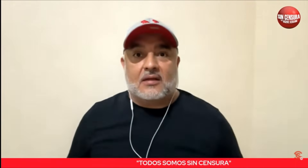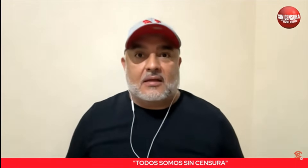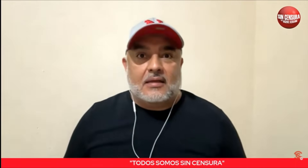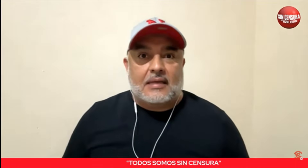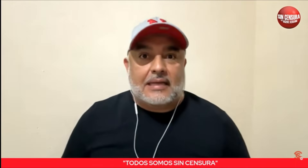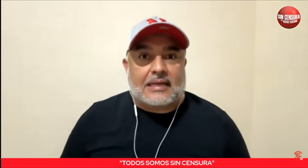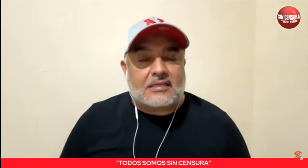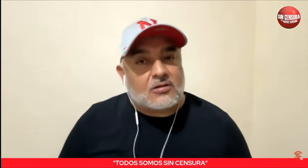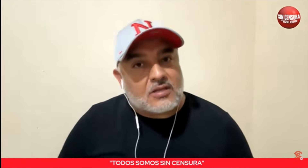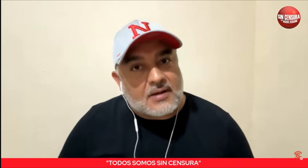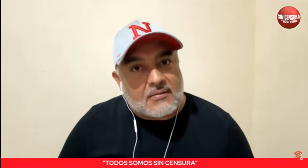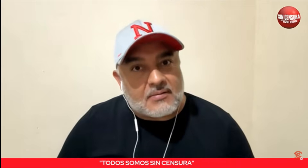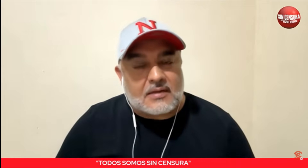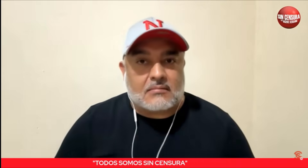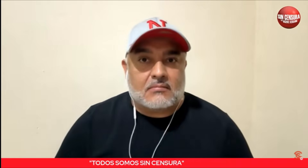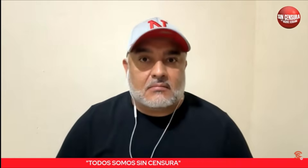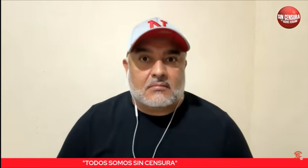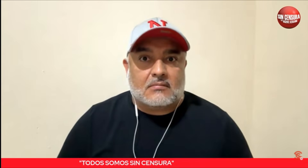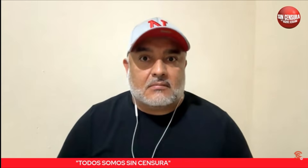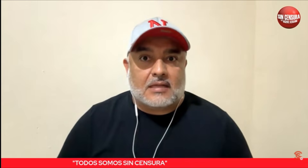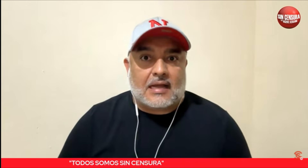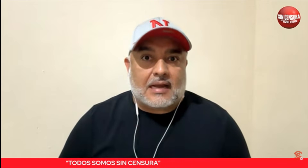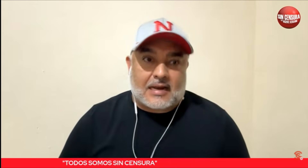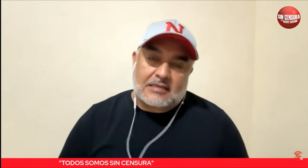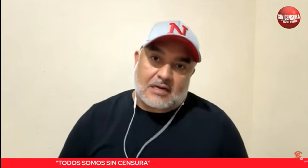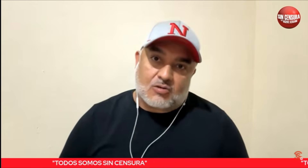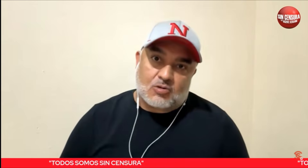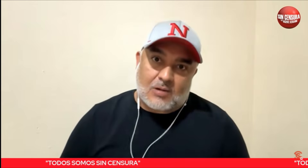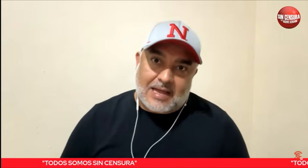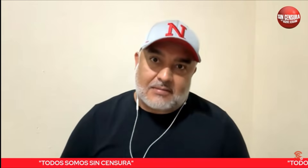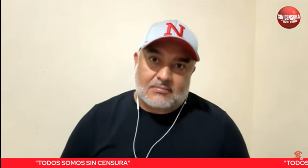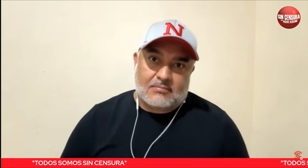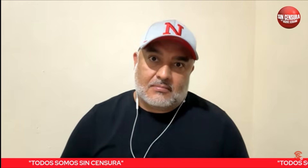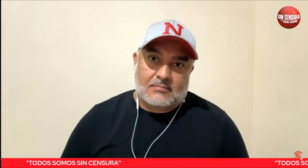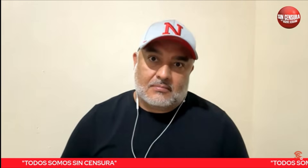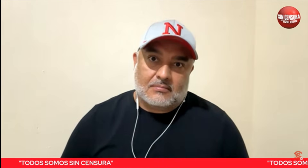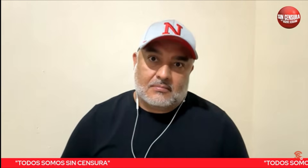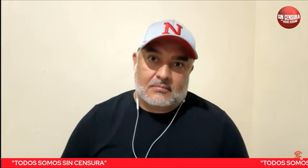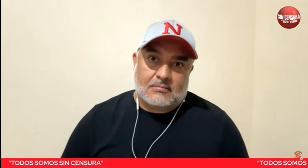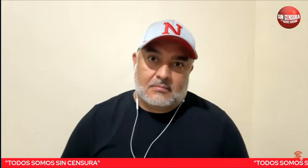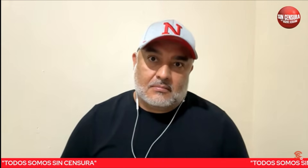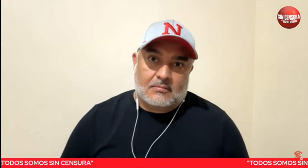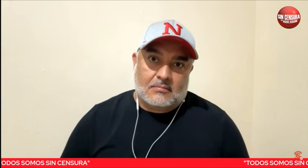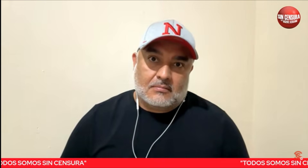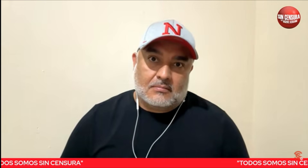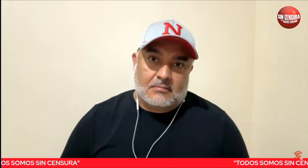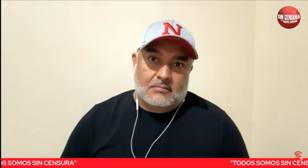York, y que se los lleven a vivir a la casa consular.